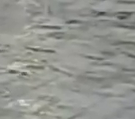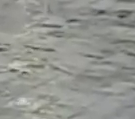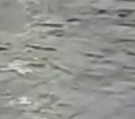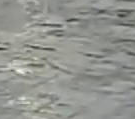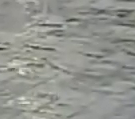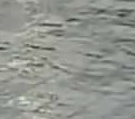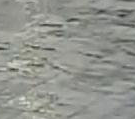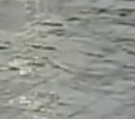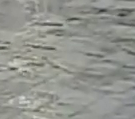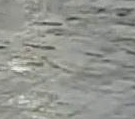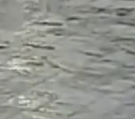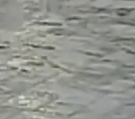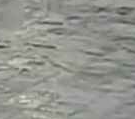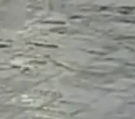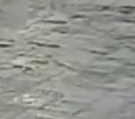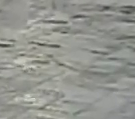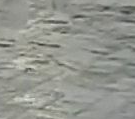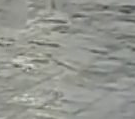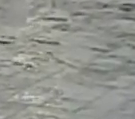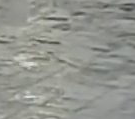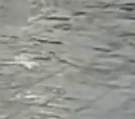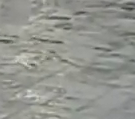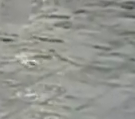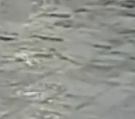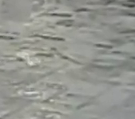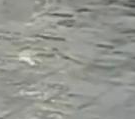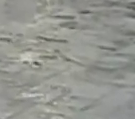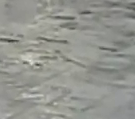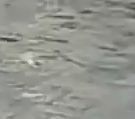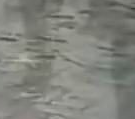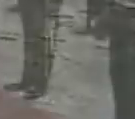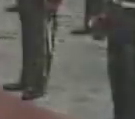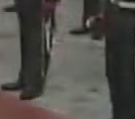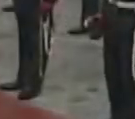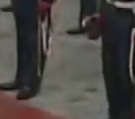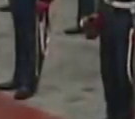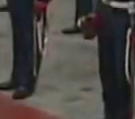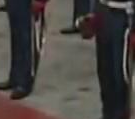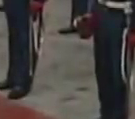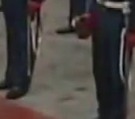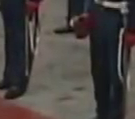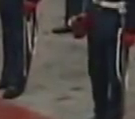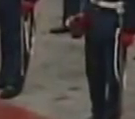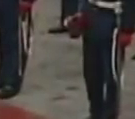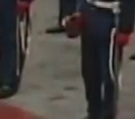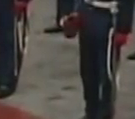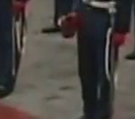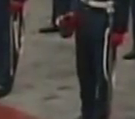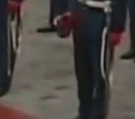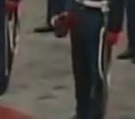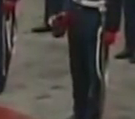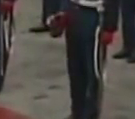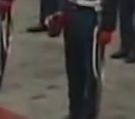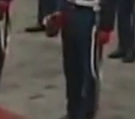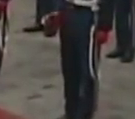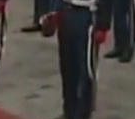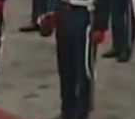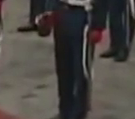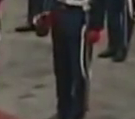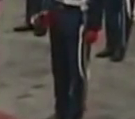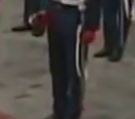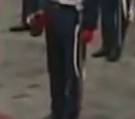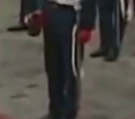jefe de la Fuerza Armada Nacional Bolivariana, en compañía de la doctora Delcy Eloína